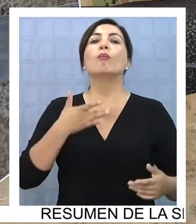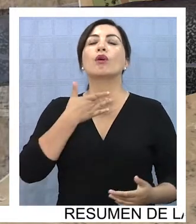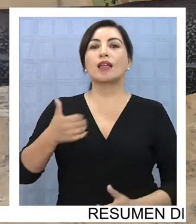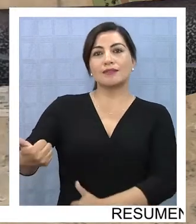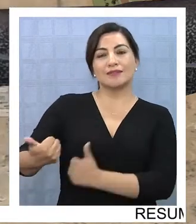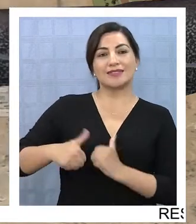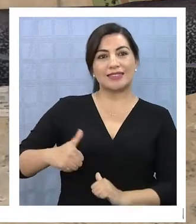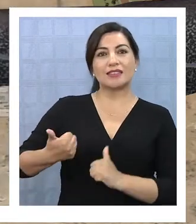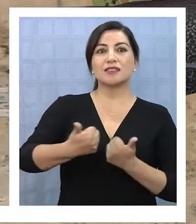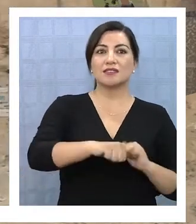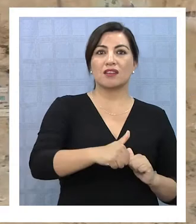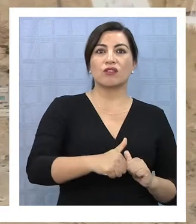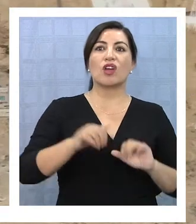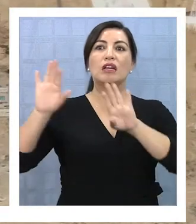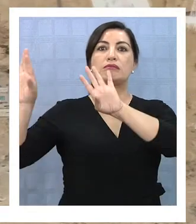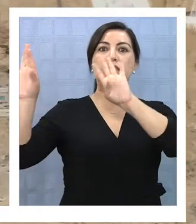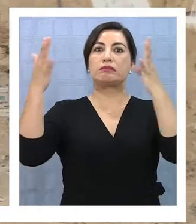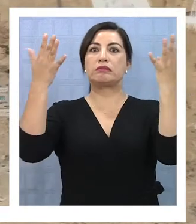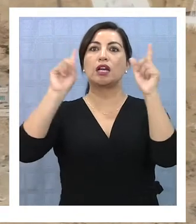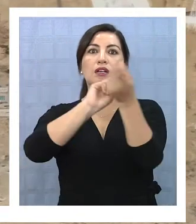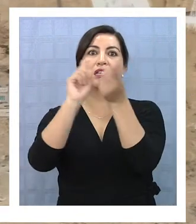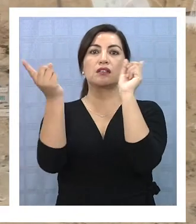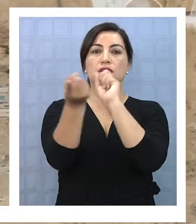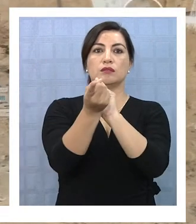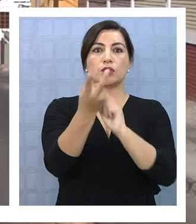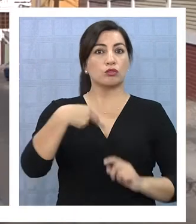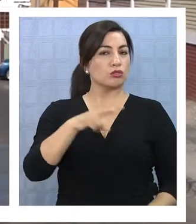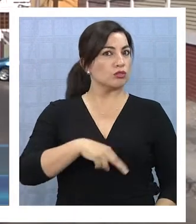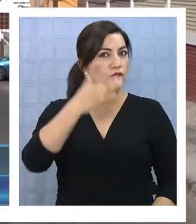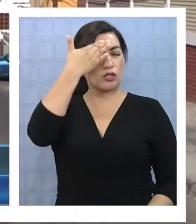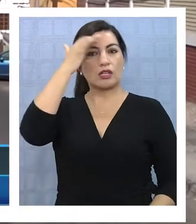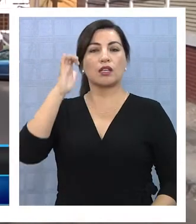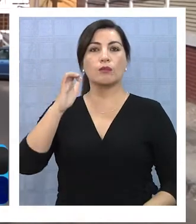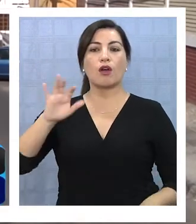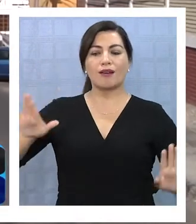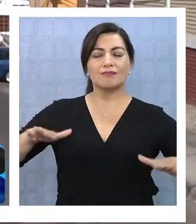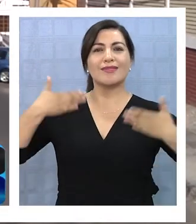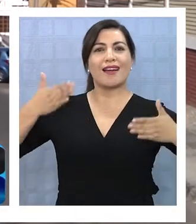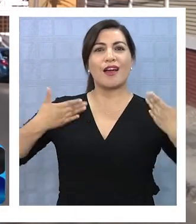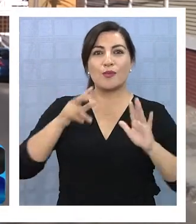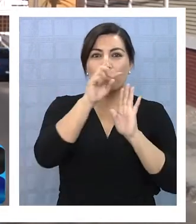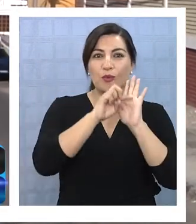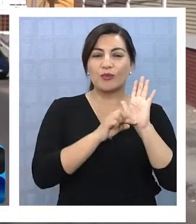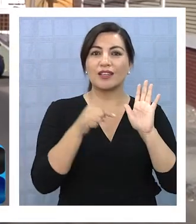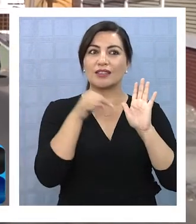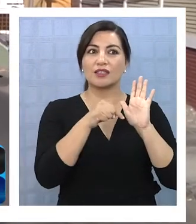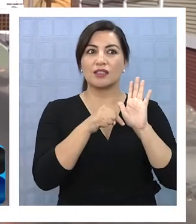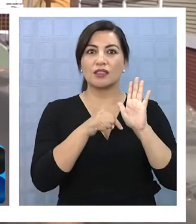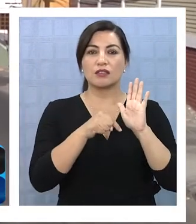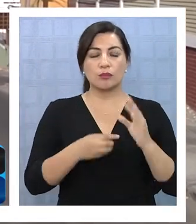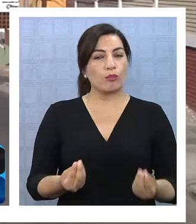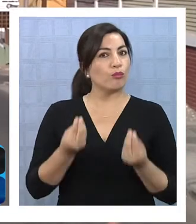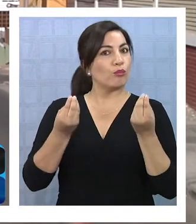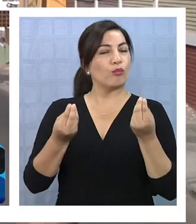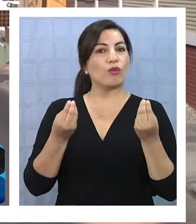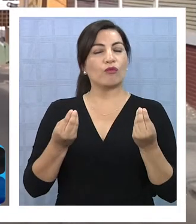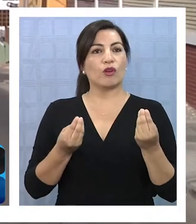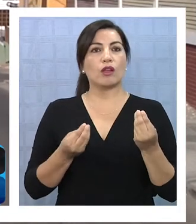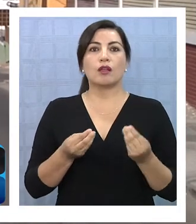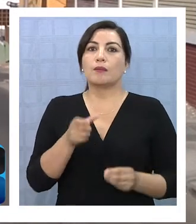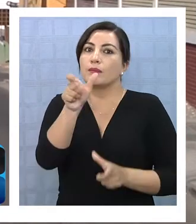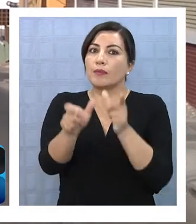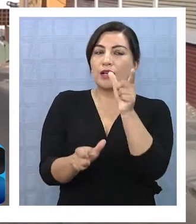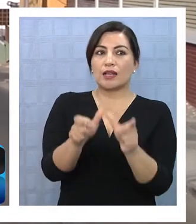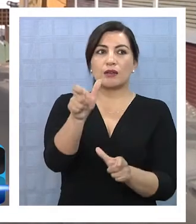desafíos que está generando el cambio climático. Creemos, estamos muy entusiasmados, que es un proyecto que va a ser muy atractivo para la